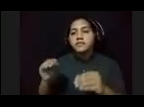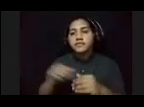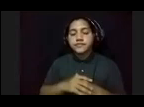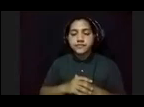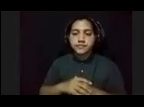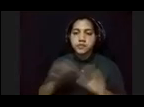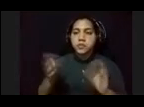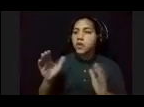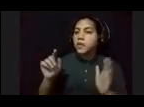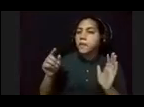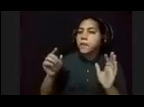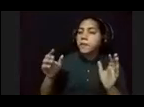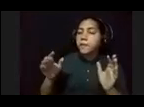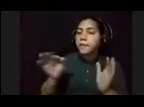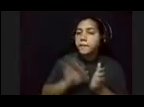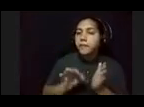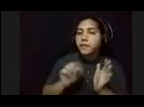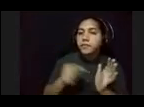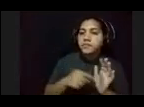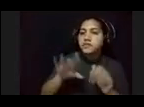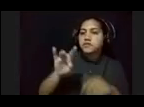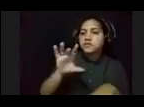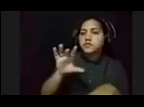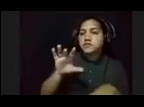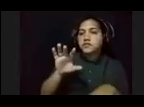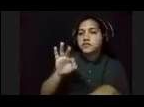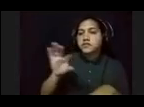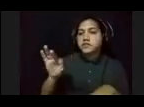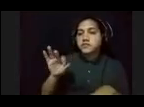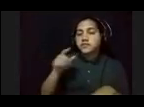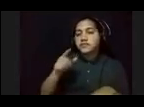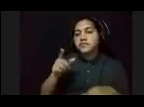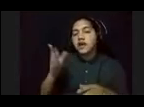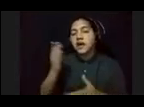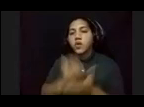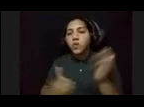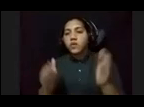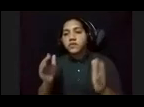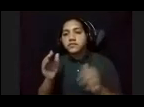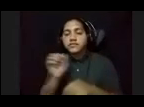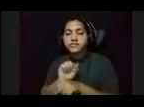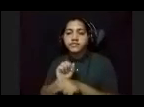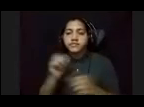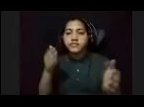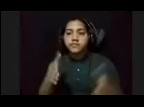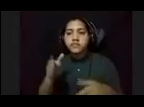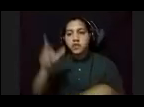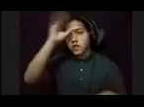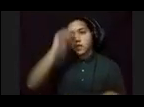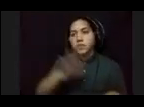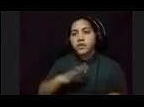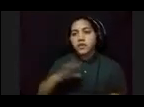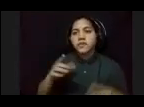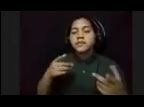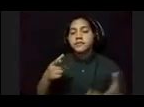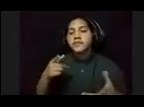1899, algunas ocupaciones desempeñadas por hombres en 1910 se mantienen como por ejemplo los